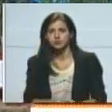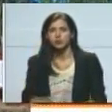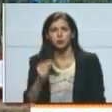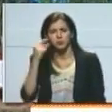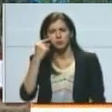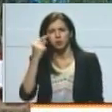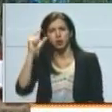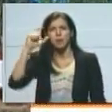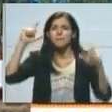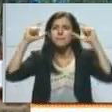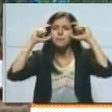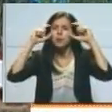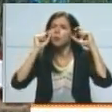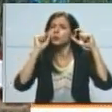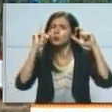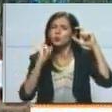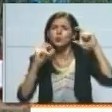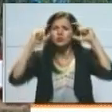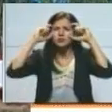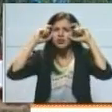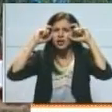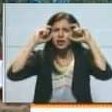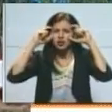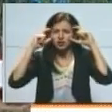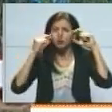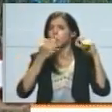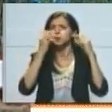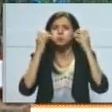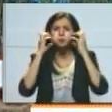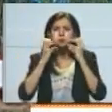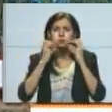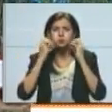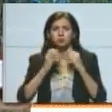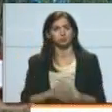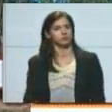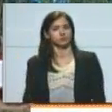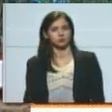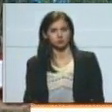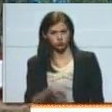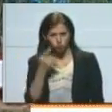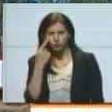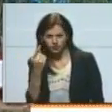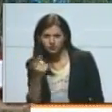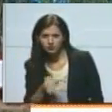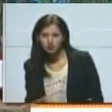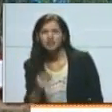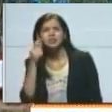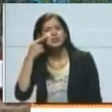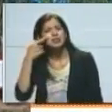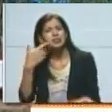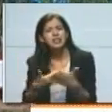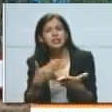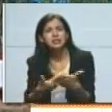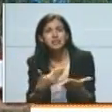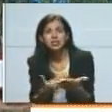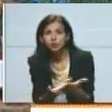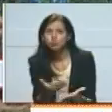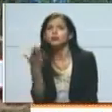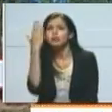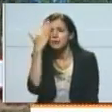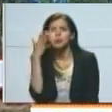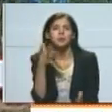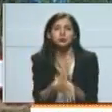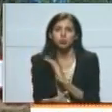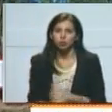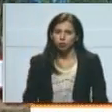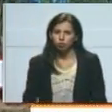diputado Pizarro. Si usted tiene un mínimo de coraje, diga qué fue lo que pasó. Usted sabe lo que fue, a menos que tú seas cómplice